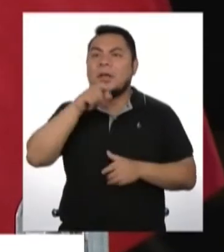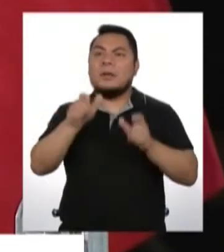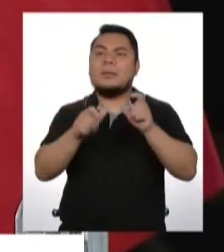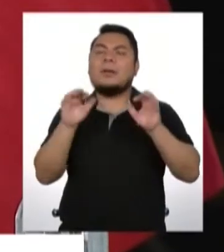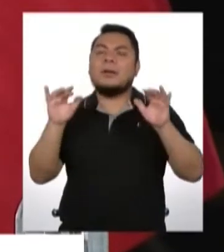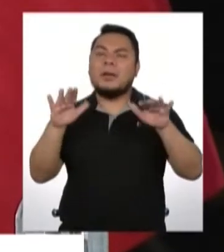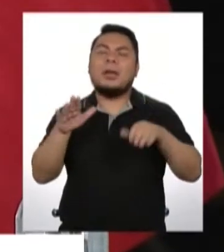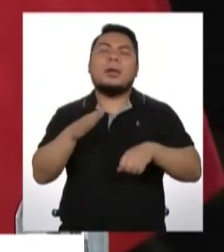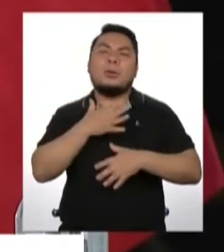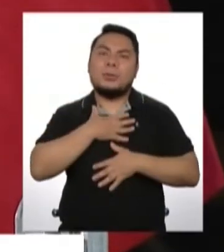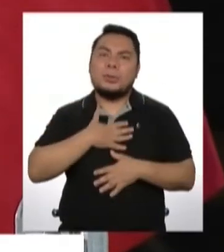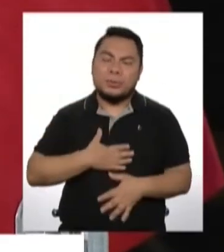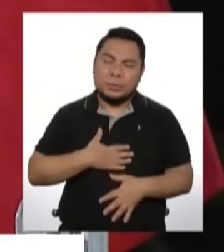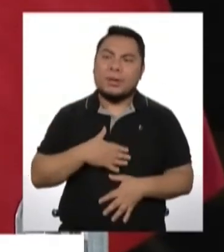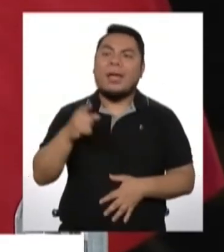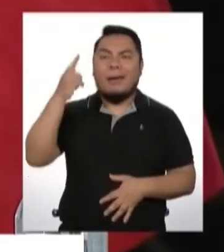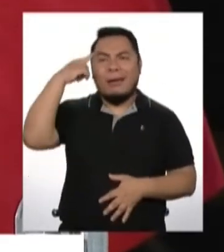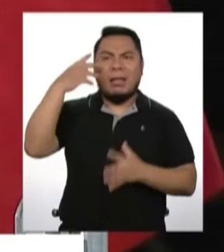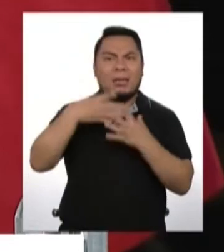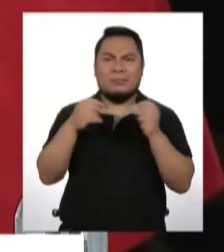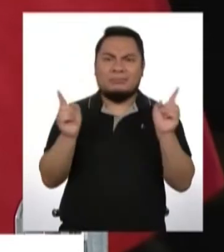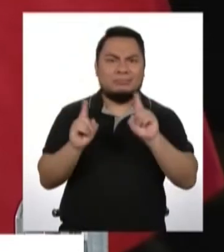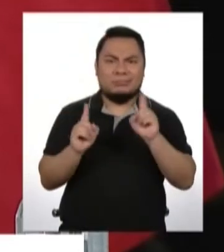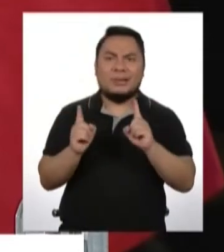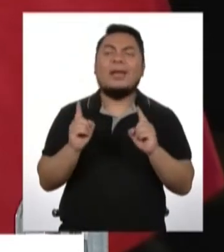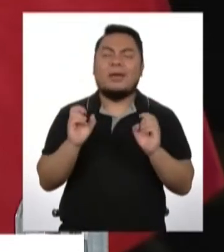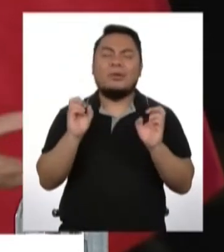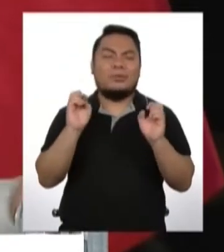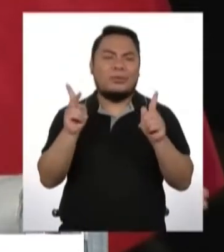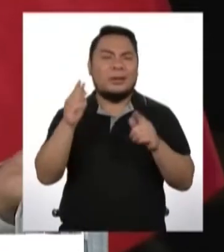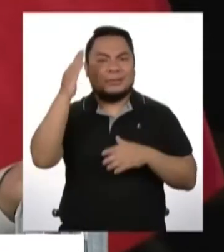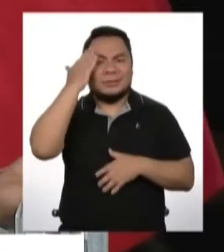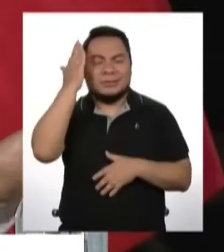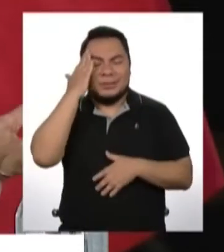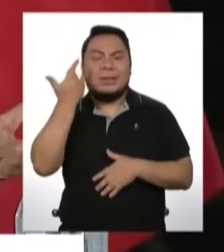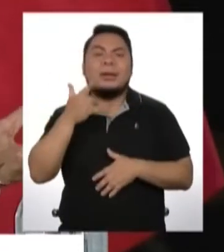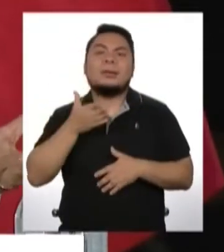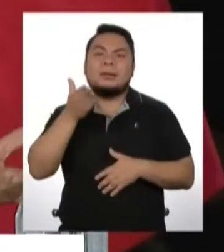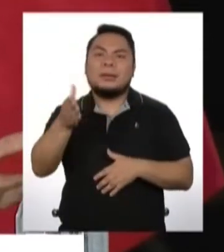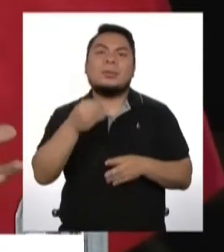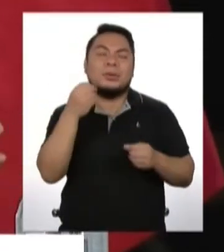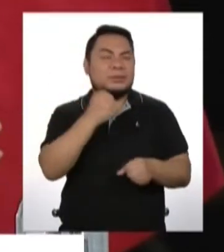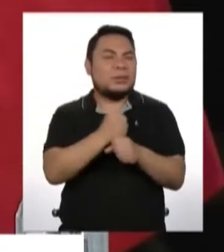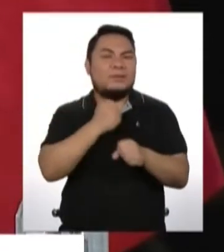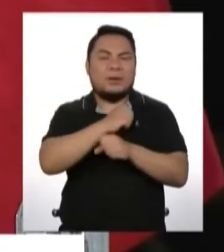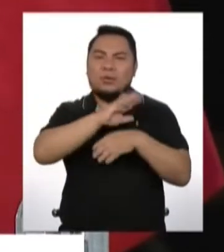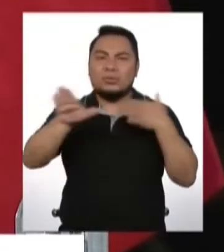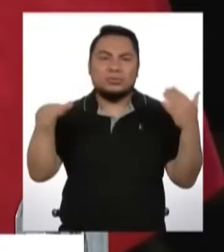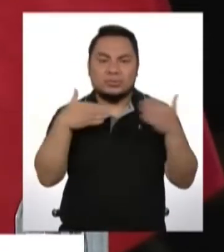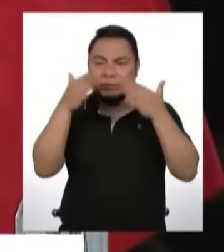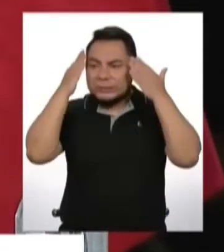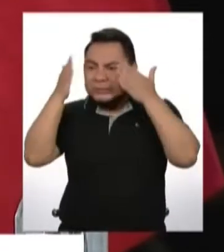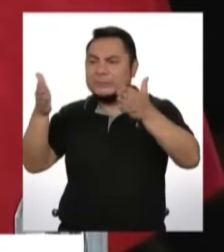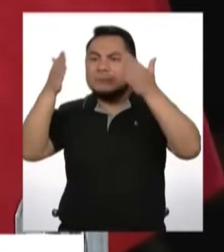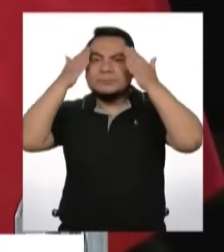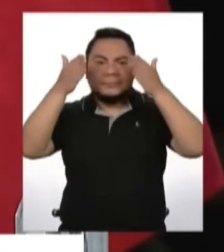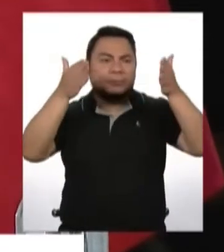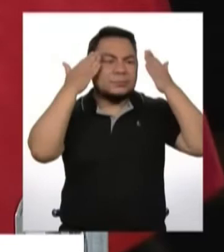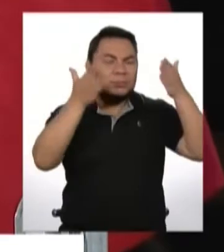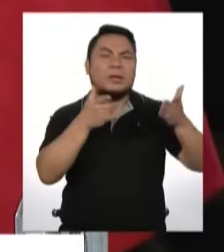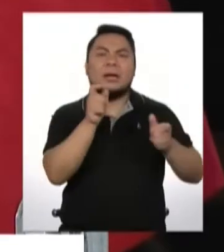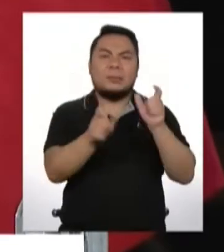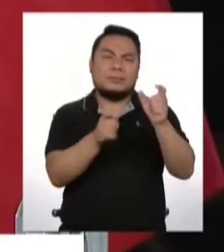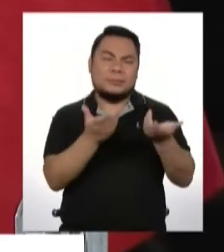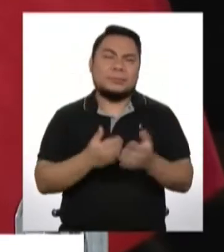se eliminó la especulación, el abastecimiento asegurado, porque estamos trabajando en todos los aspectos, atendiendo a la población.